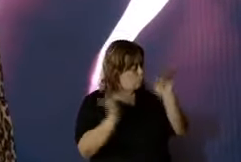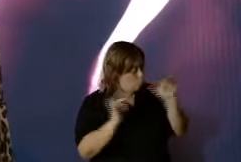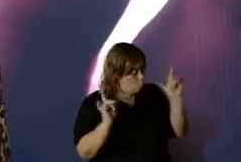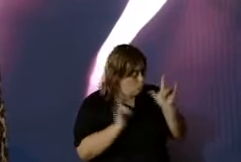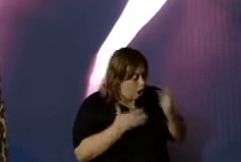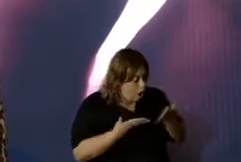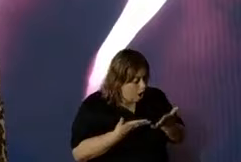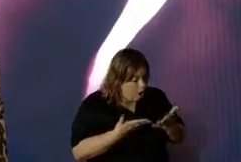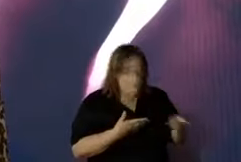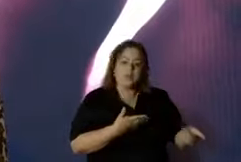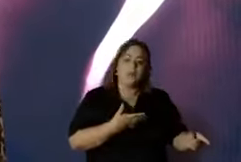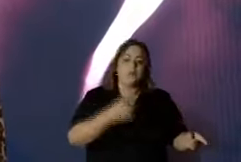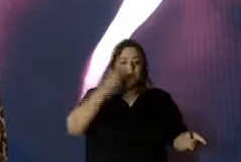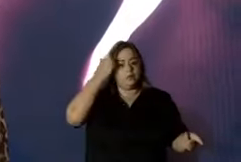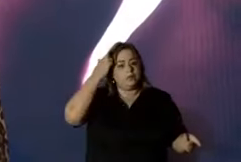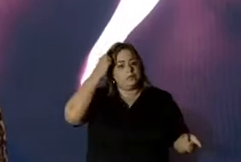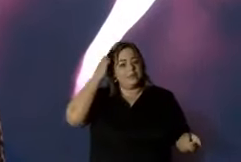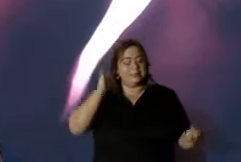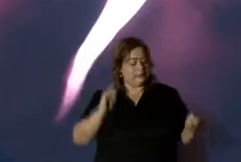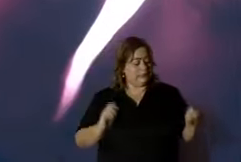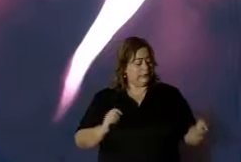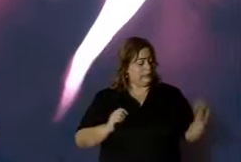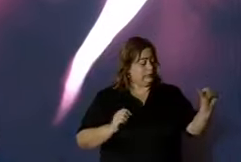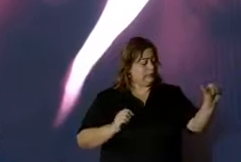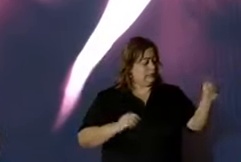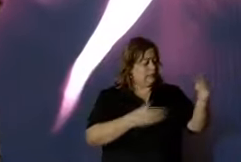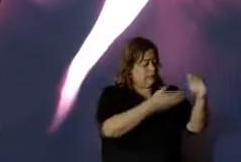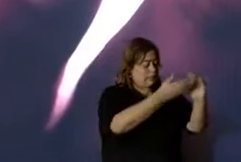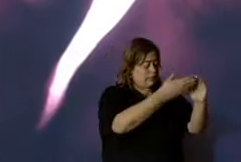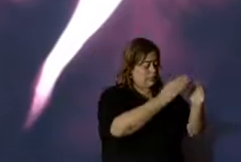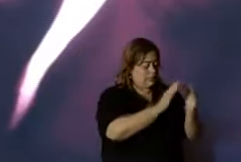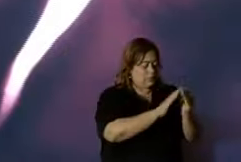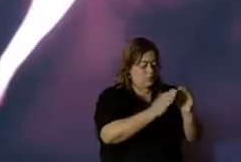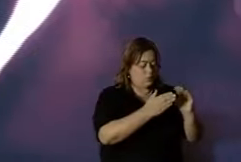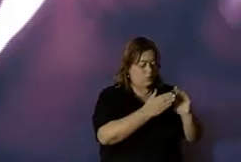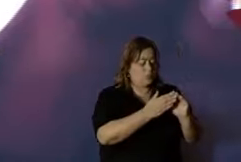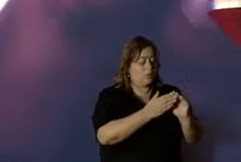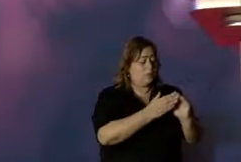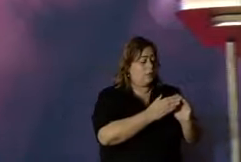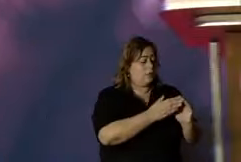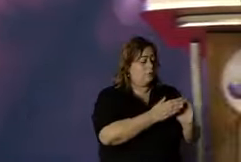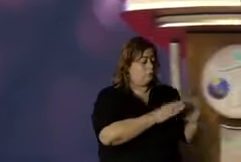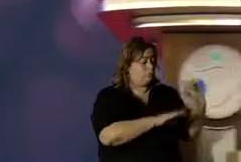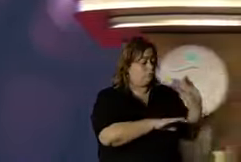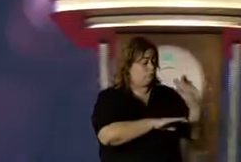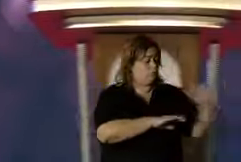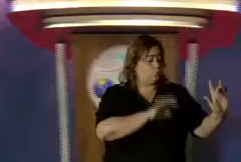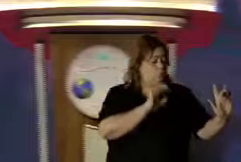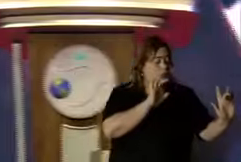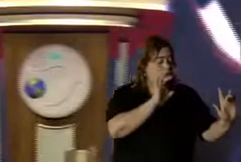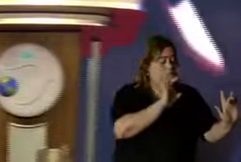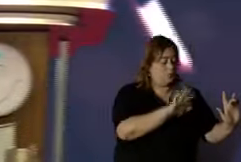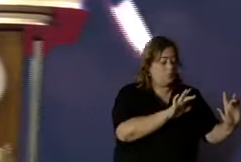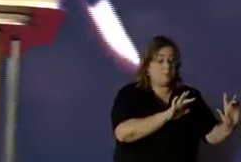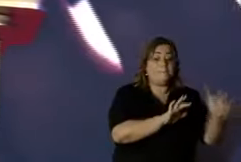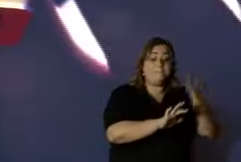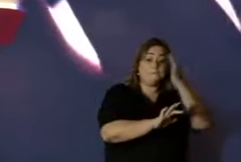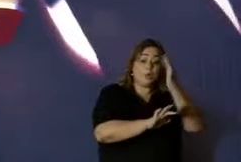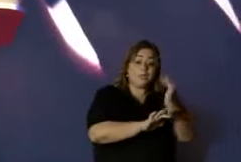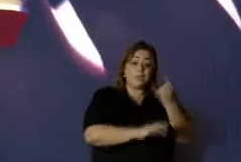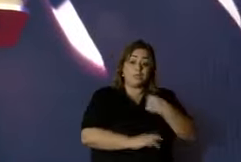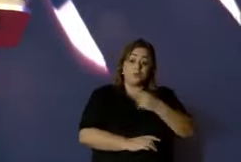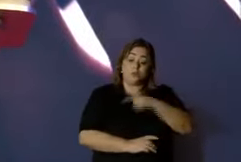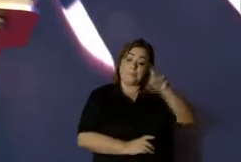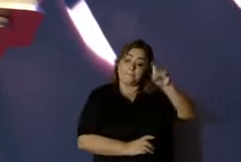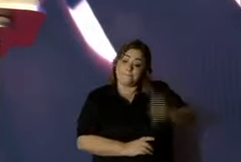a Decápolis más de 10 ciudades fueron alcanzadas por la palabra de este hombre. ¿Cuánto dan gloria a Dios? Porque tenemos que testificar.